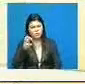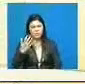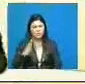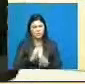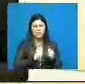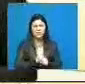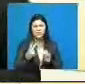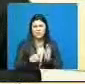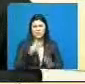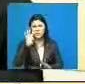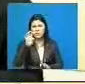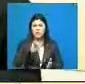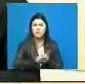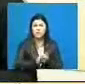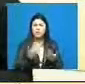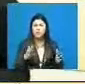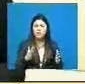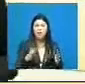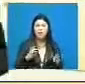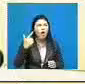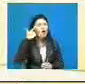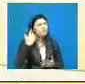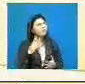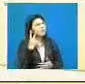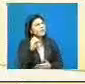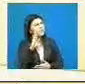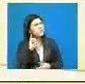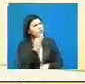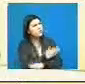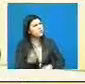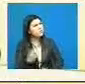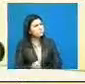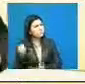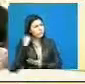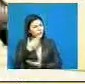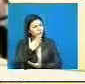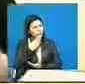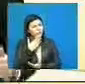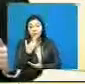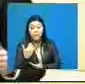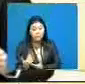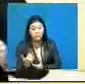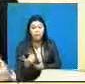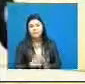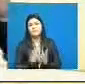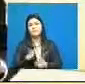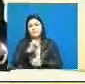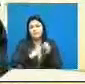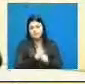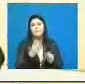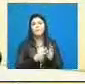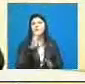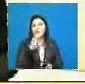2009, se esperaba que los ingresos fueran de 20 billones de pesos. Ya en el 2009, cuando se vuelve a